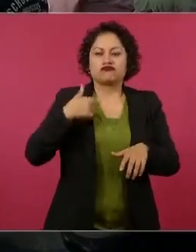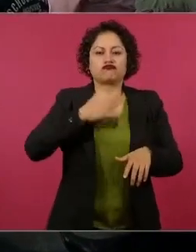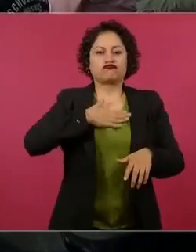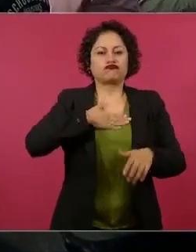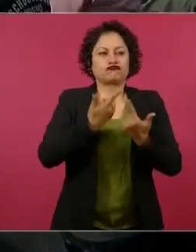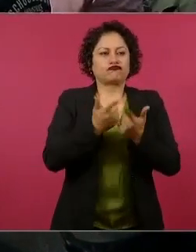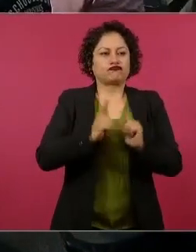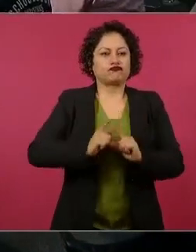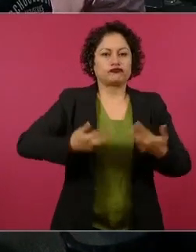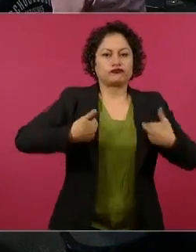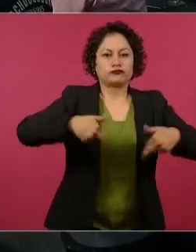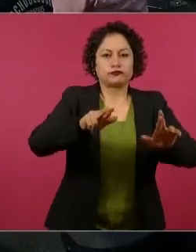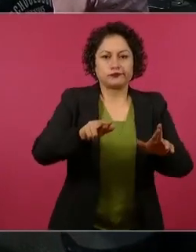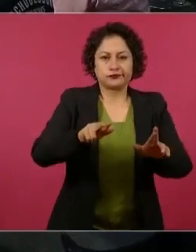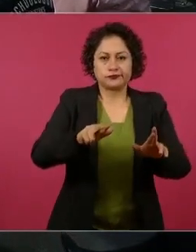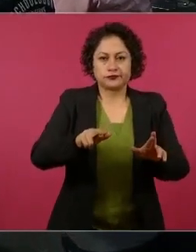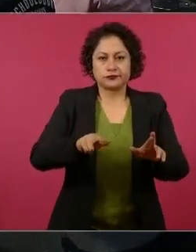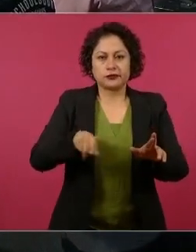y